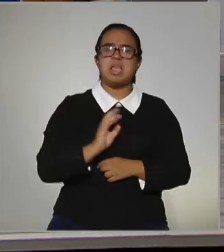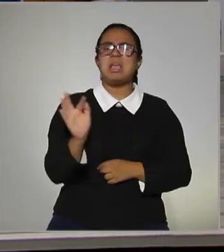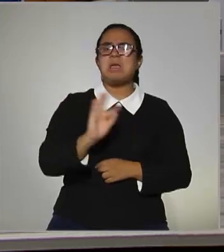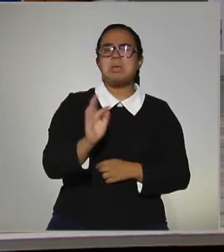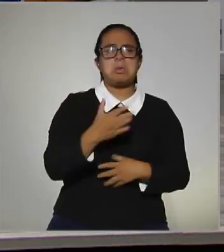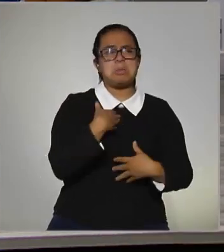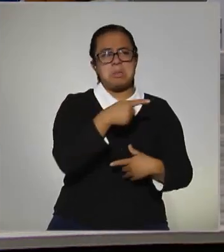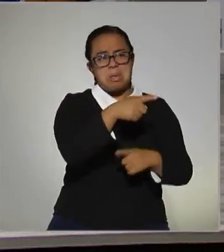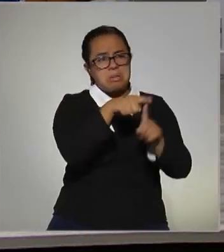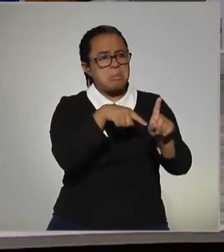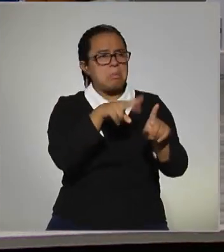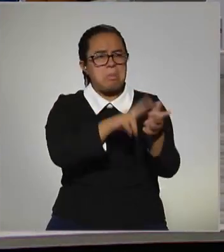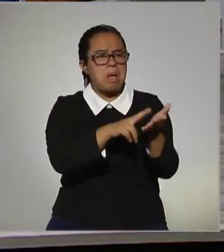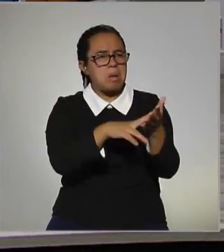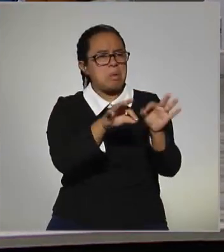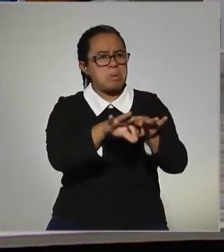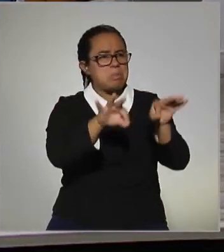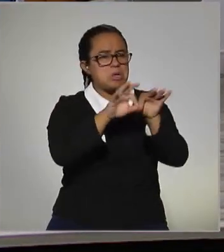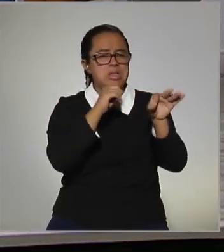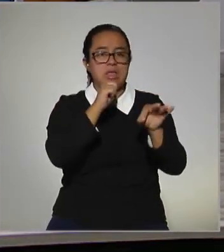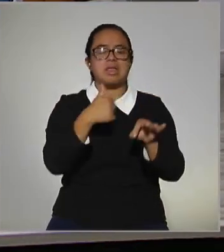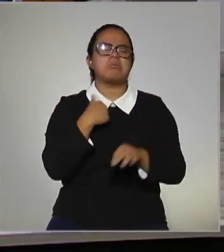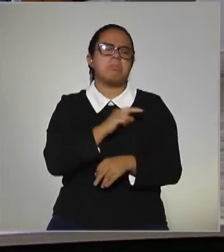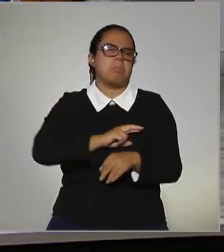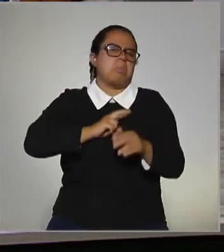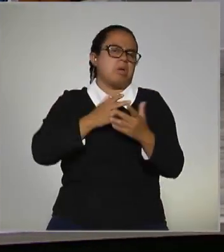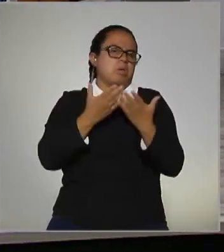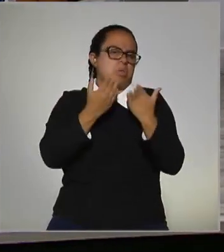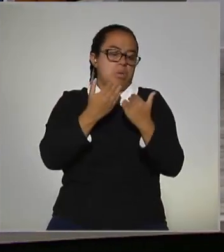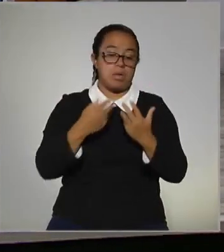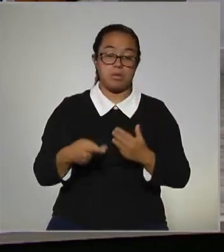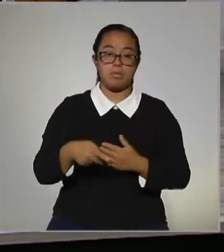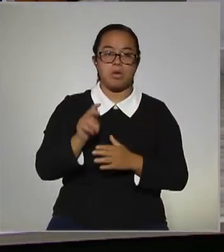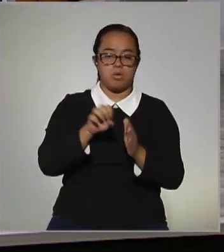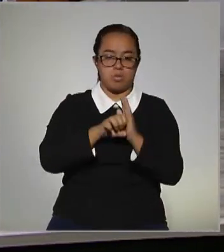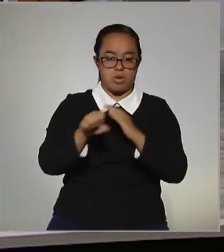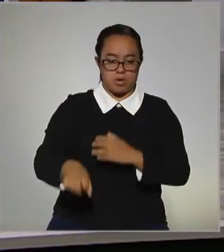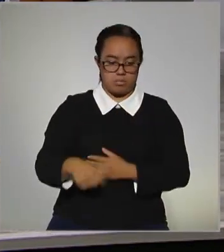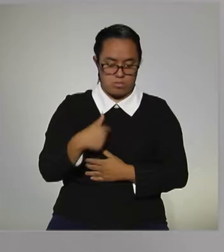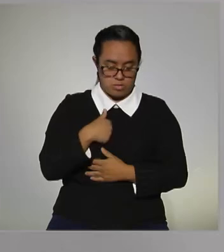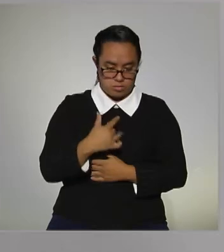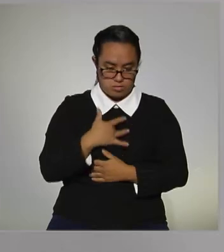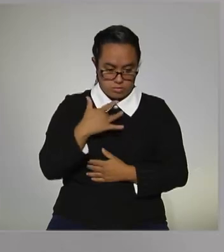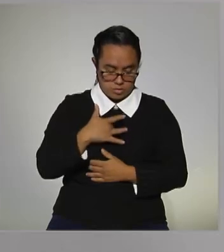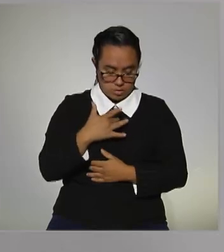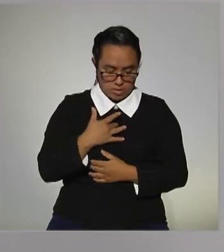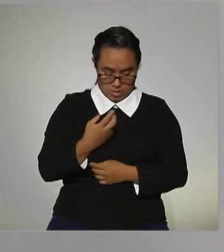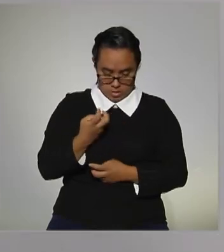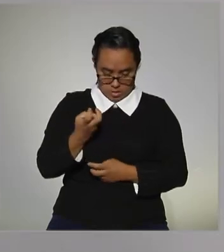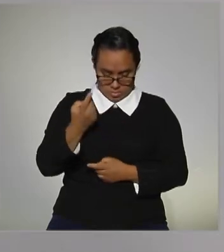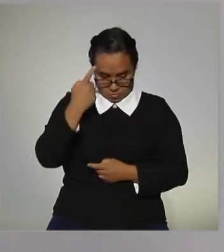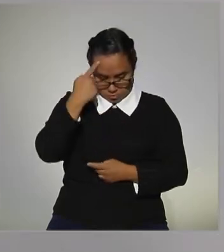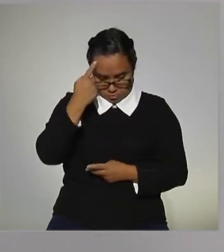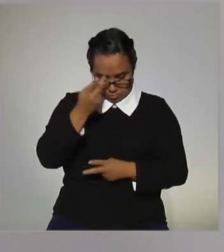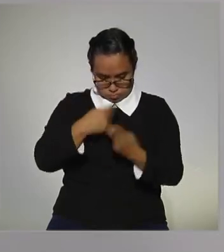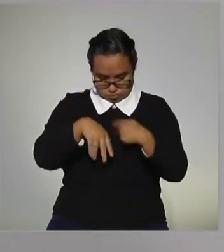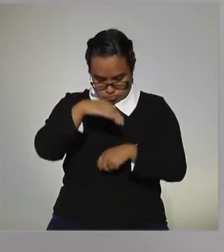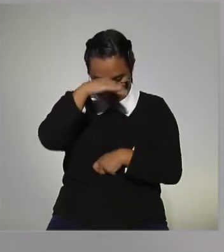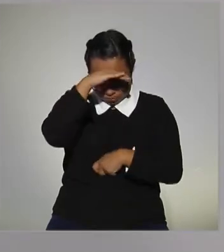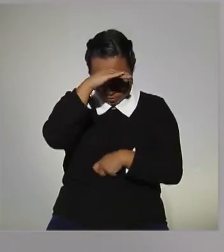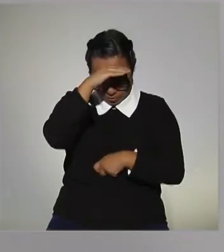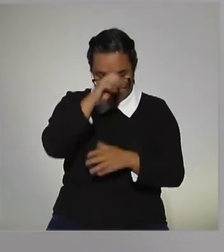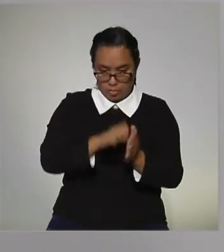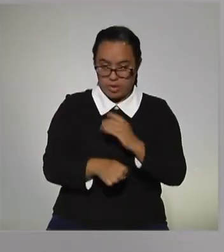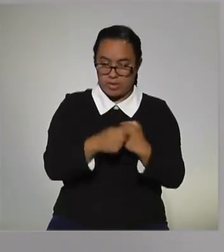este resentimiento. Cuando esas sensaciones, esa desvalidación, todo esto viene a partir de figuras que quizás en